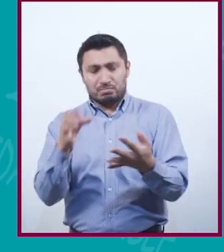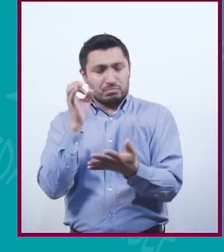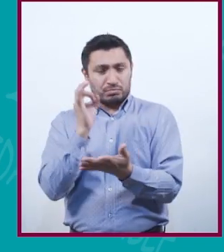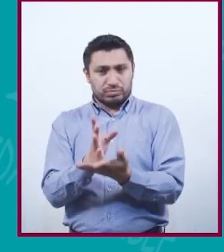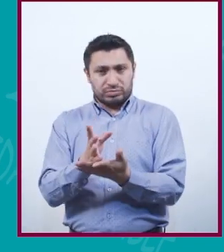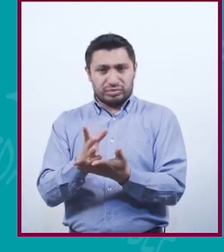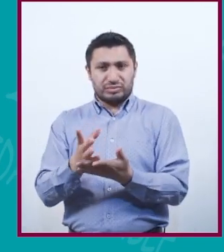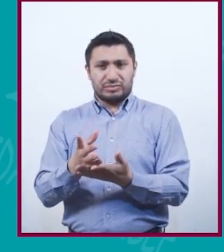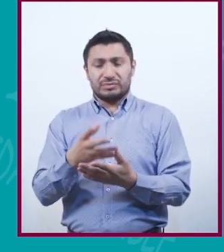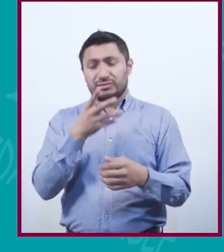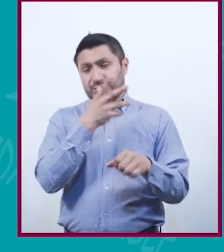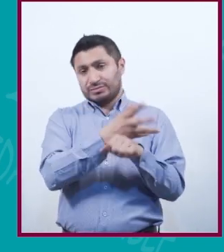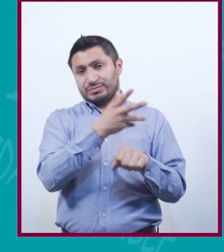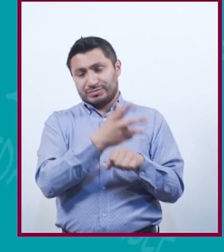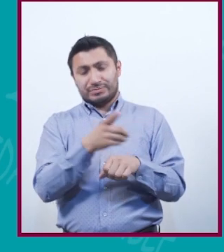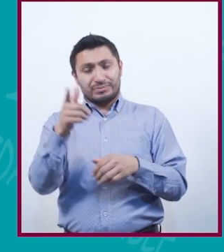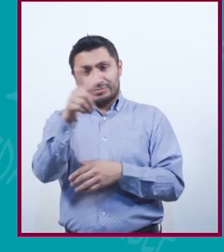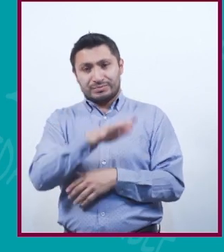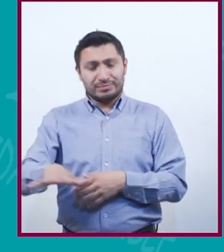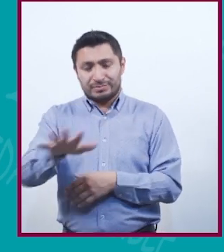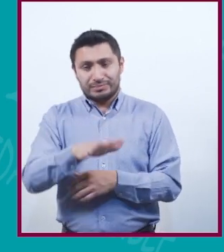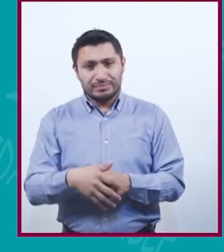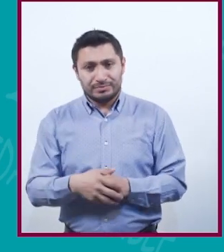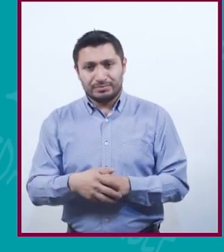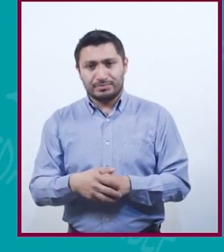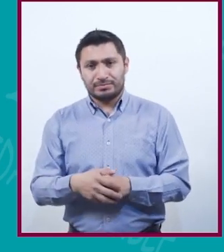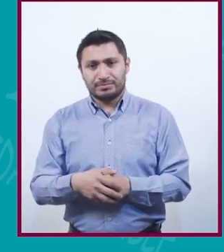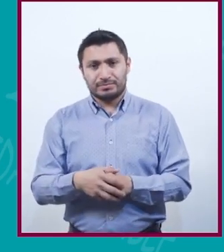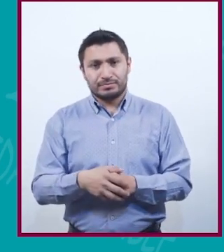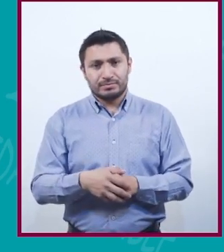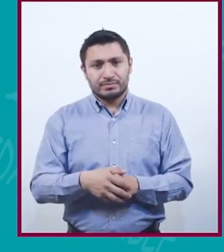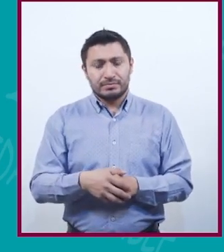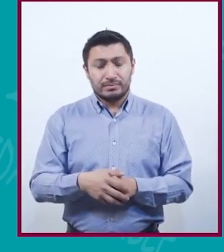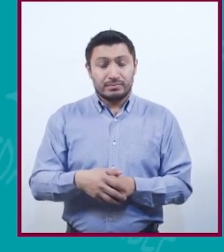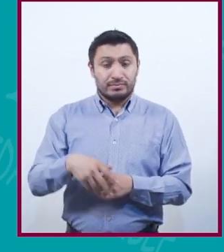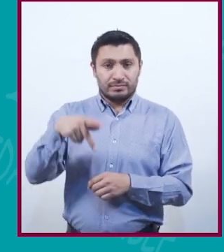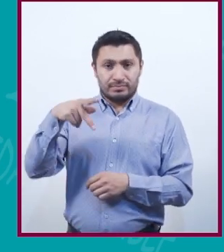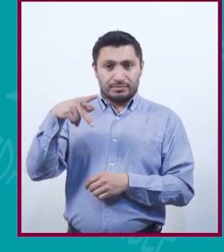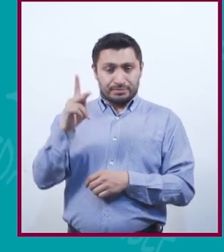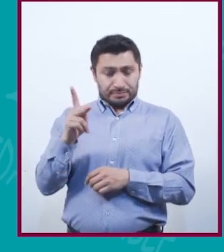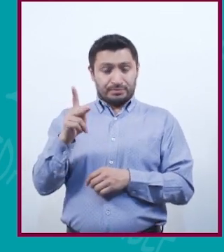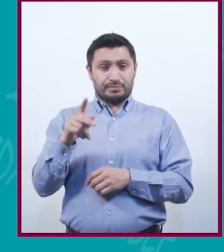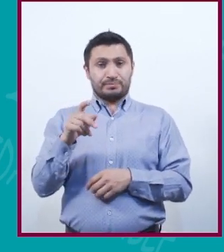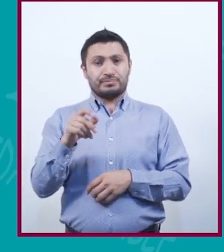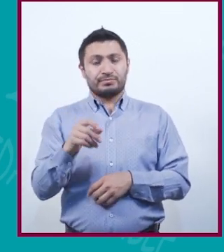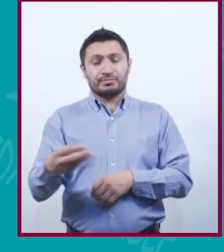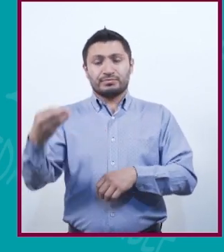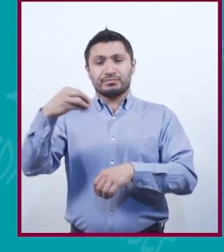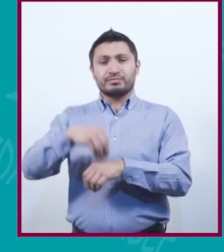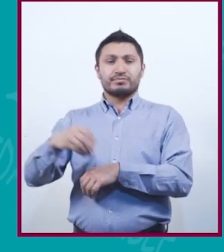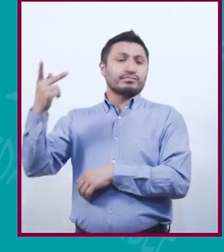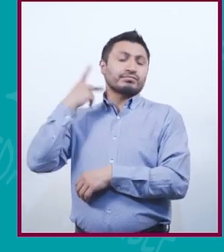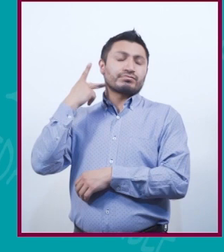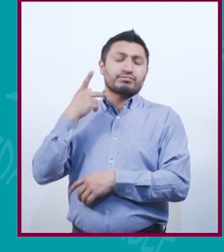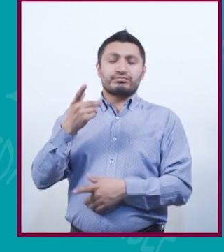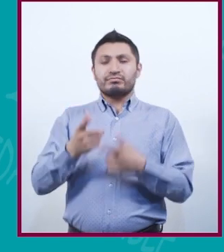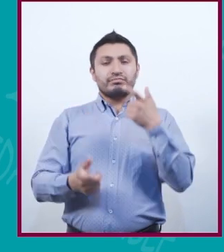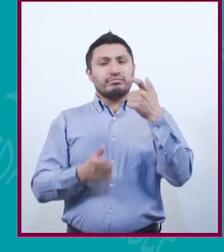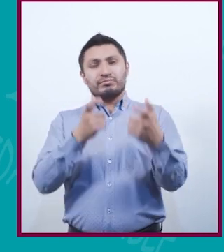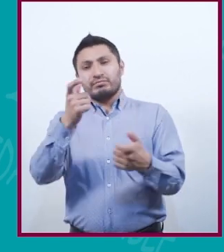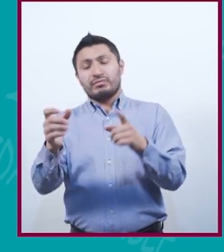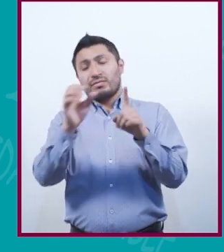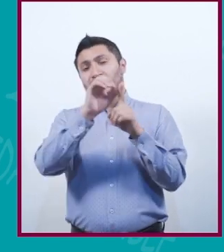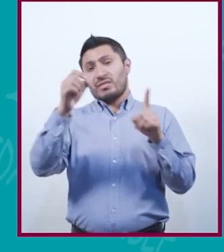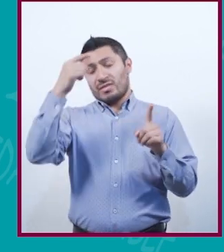estratégico exclusivo de la estrategia estadounidense en la región. Mientras que por su parte la posición política y financiera